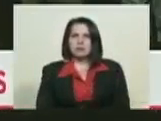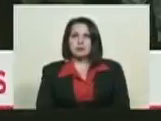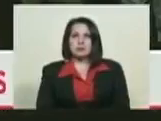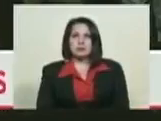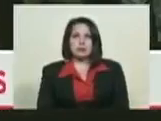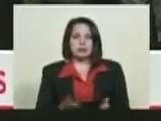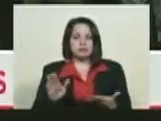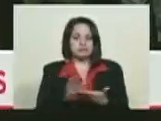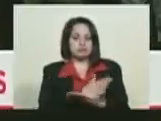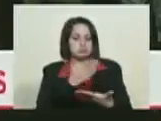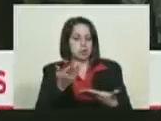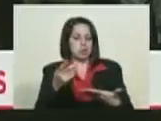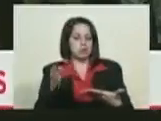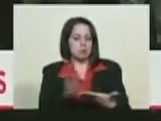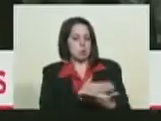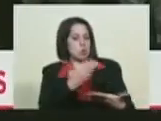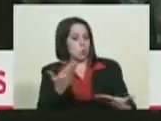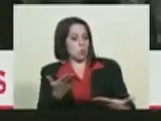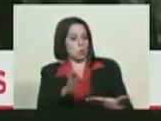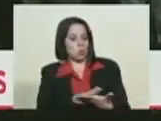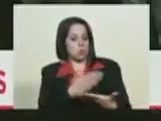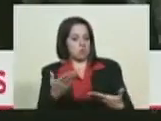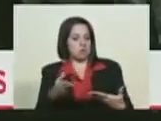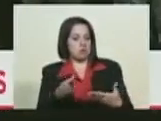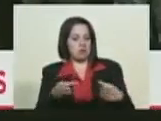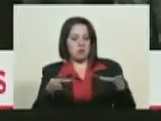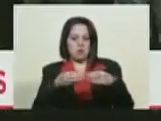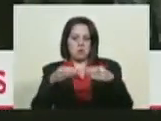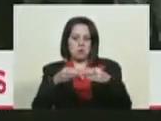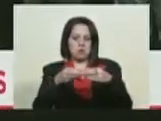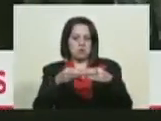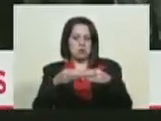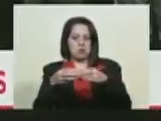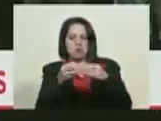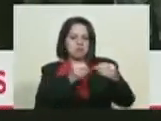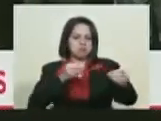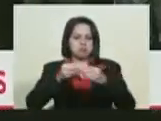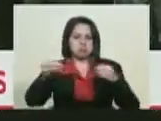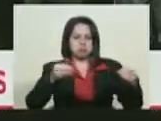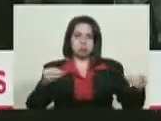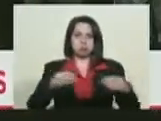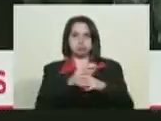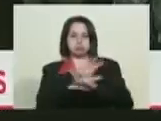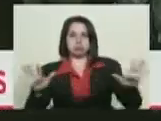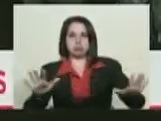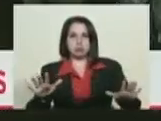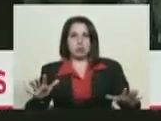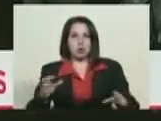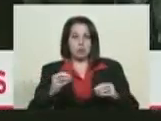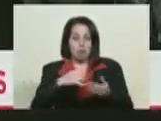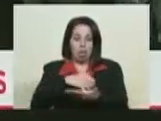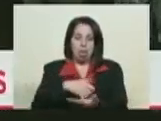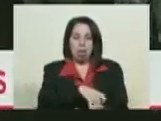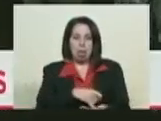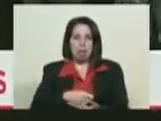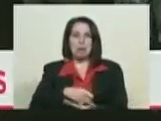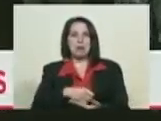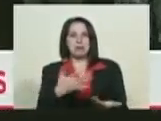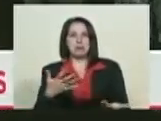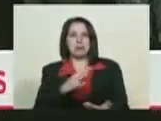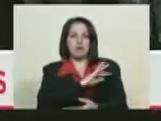pasemos la página de aquellos divisionistas que quisieron debilitar la fuerza popular. Y digamos a